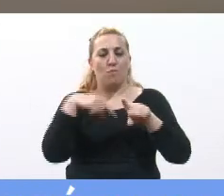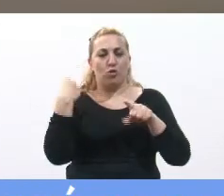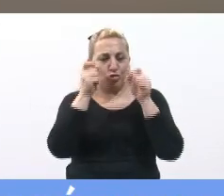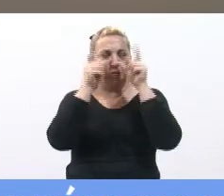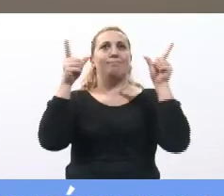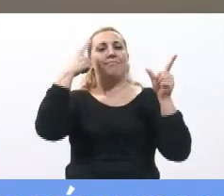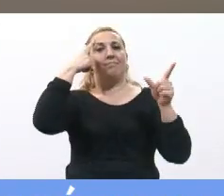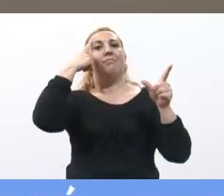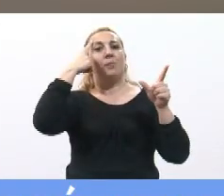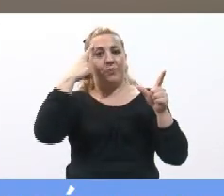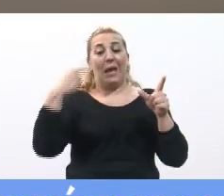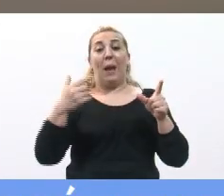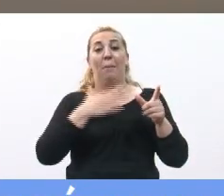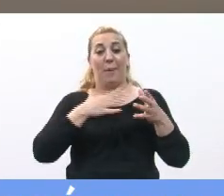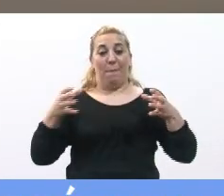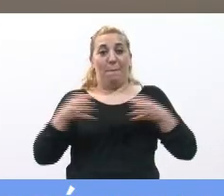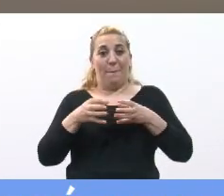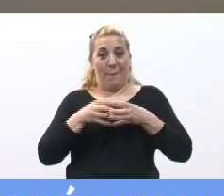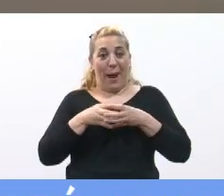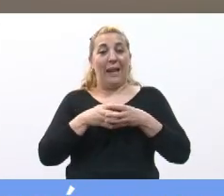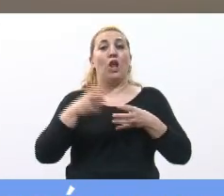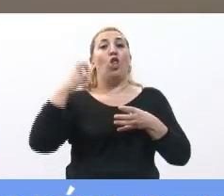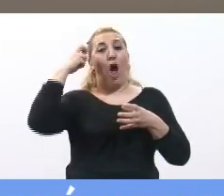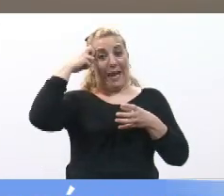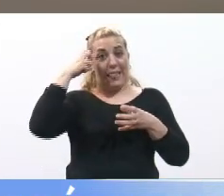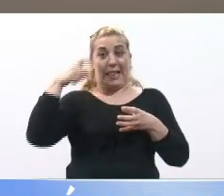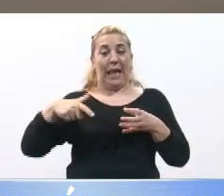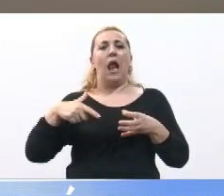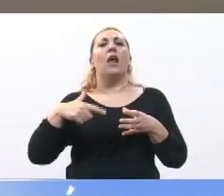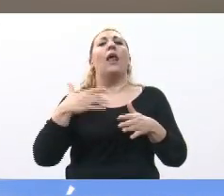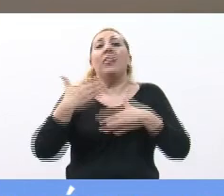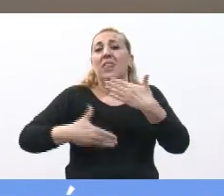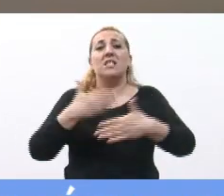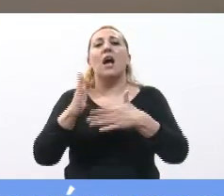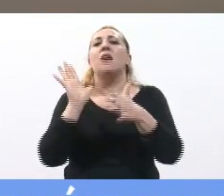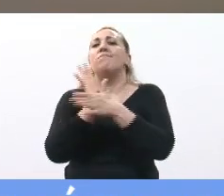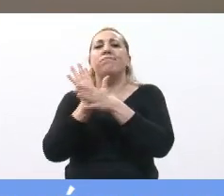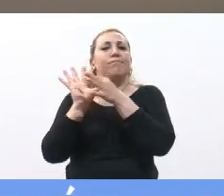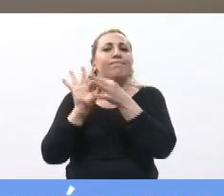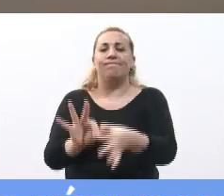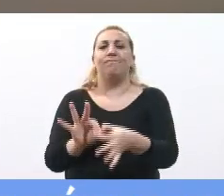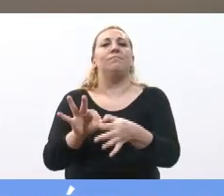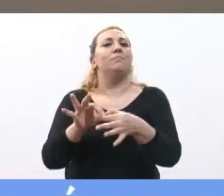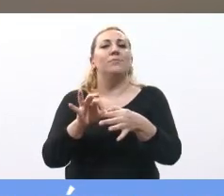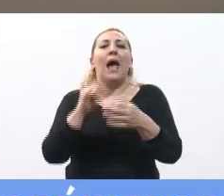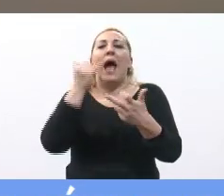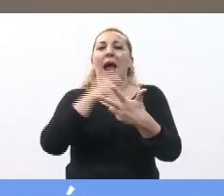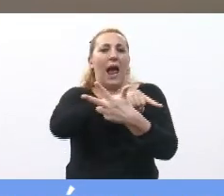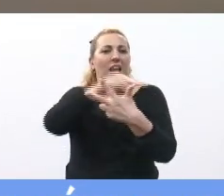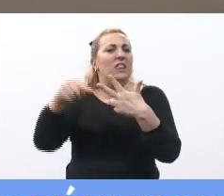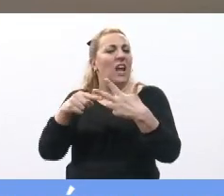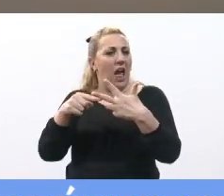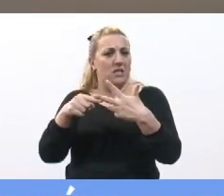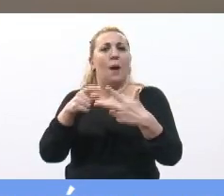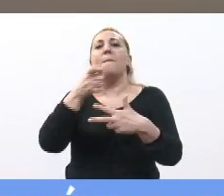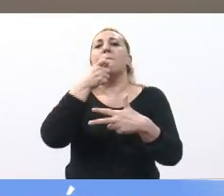Cívica Radical, entendemos que el desarrollo es como una relación virtuosa que tiene 3 partes, ¿no?